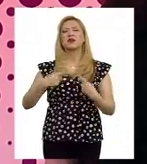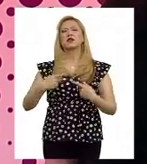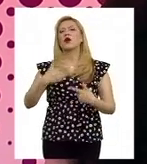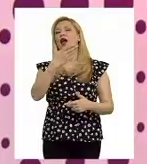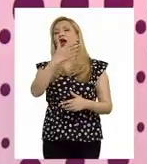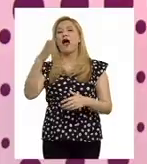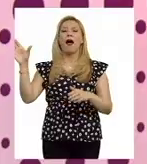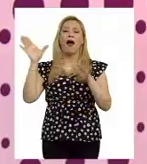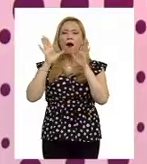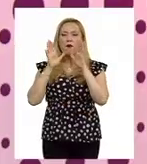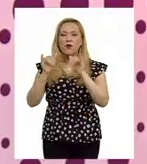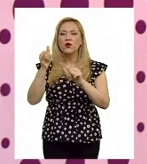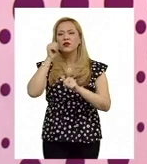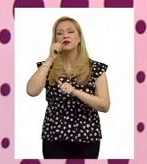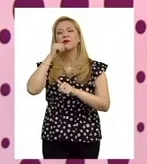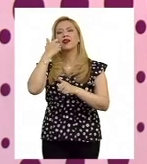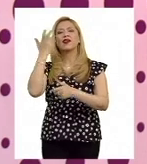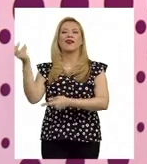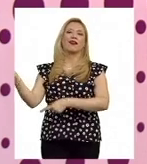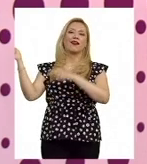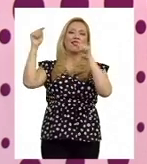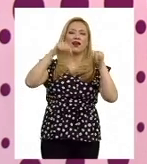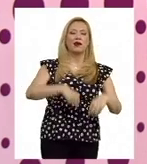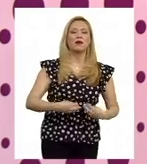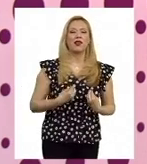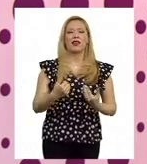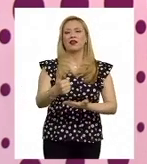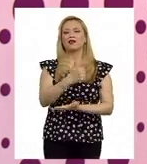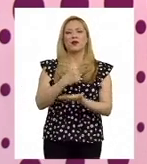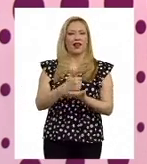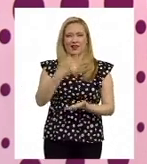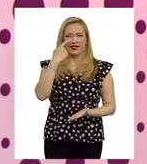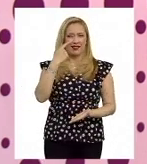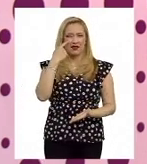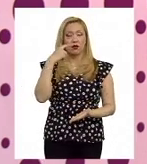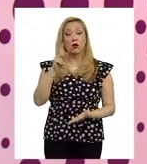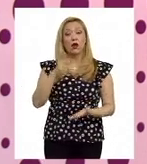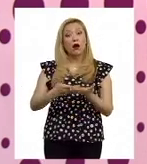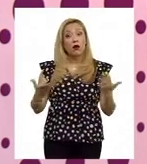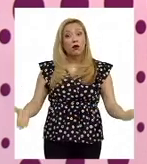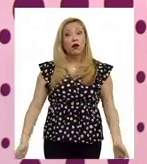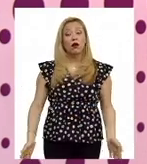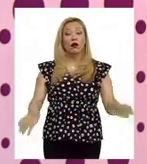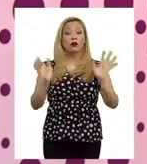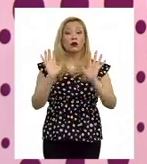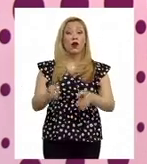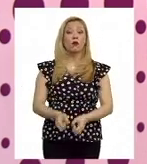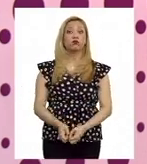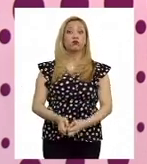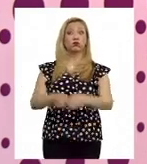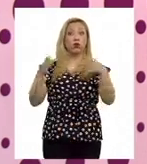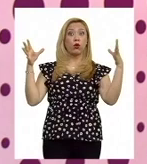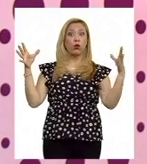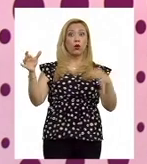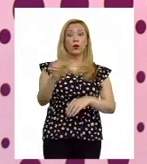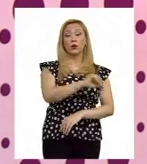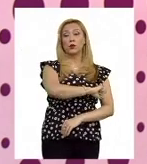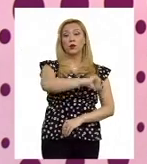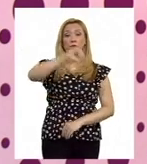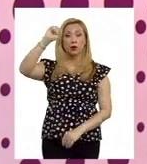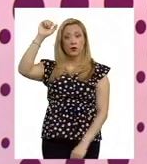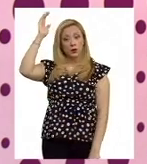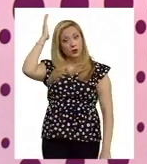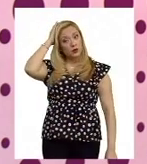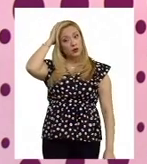países más desarrollados. Sin embargo, lo que estamos viendo recientemente es que justamente el